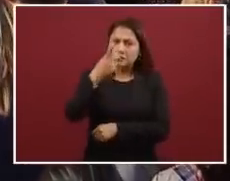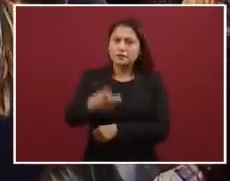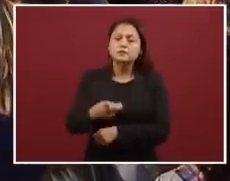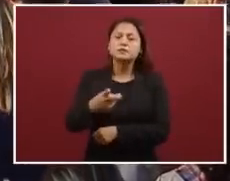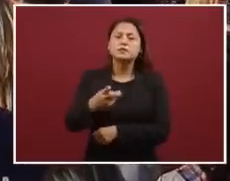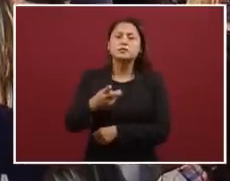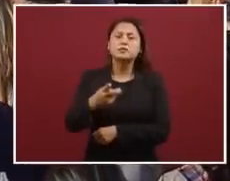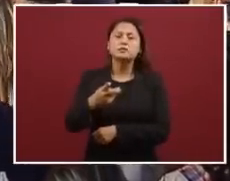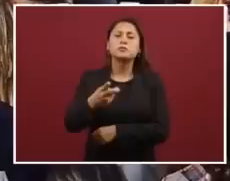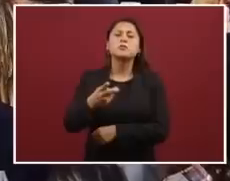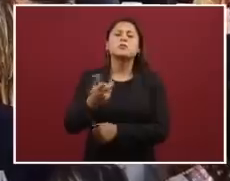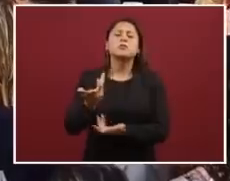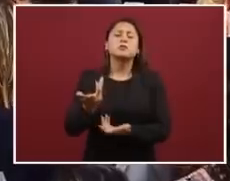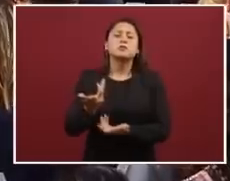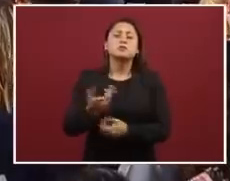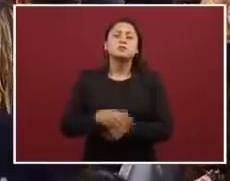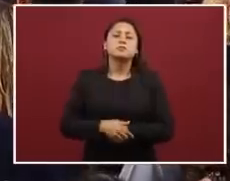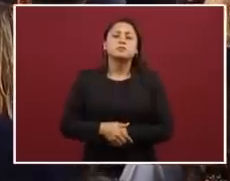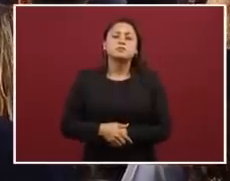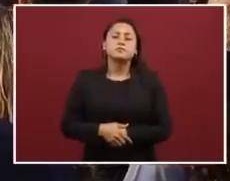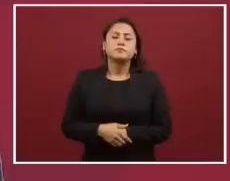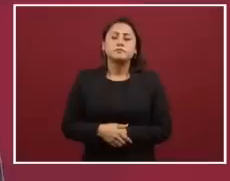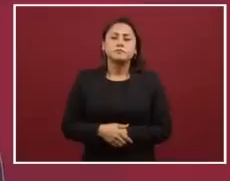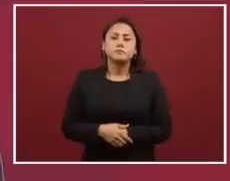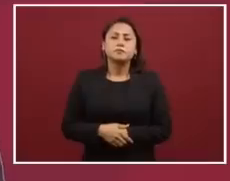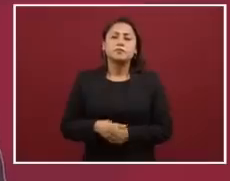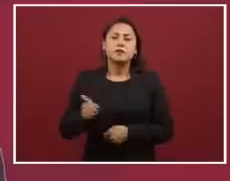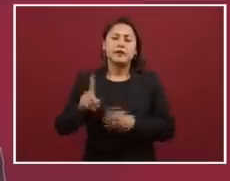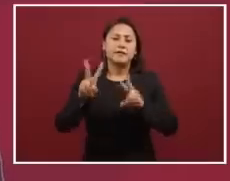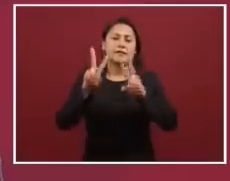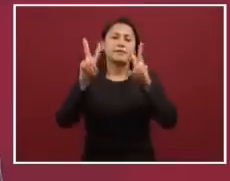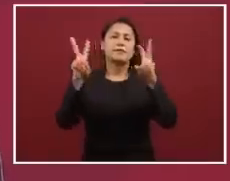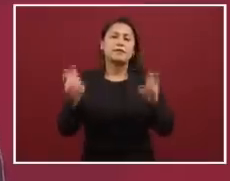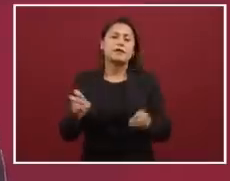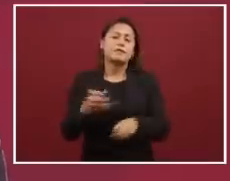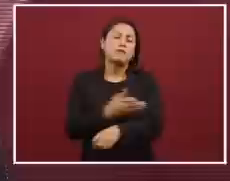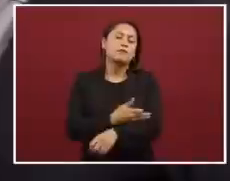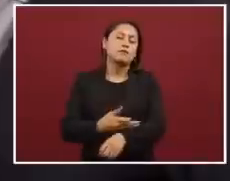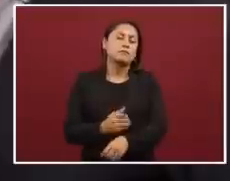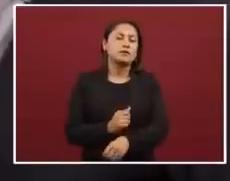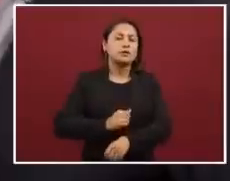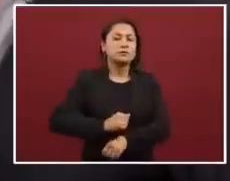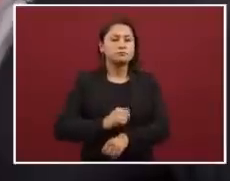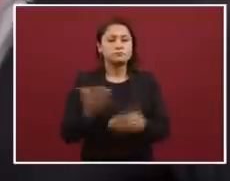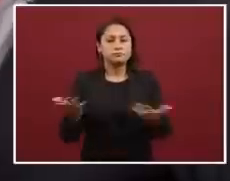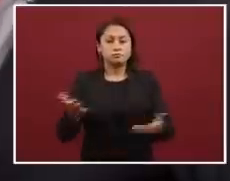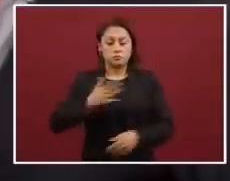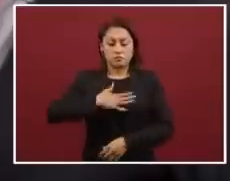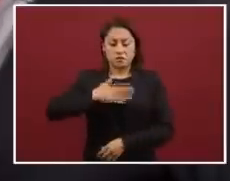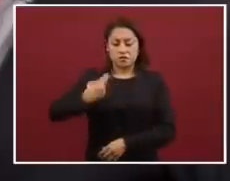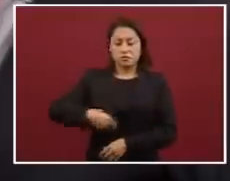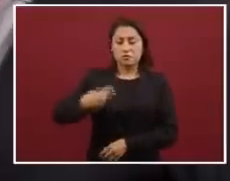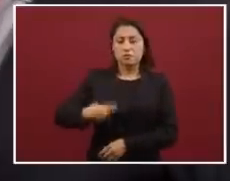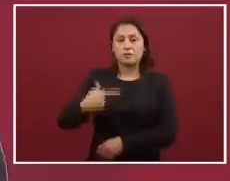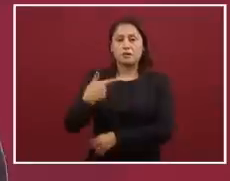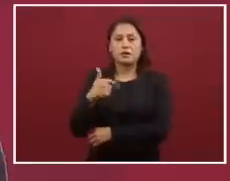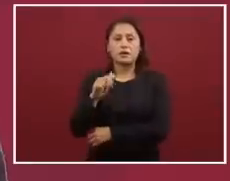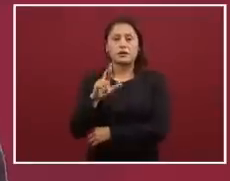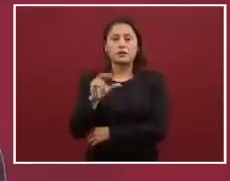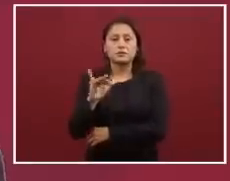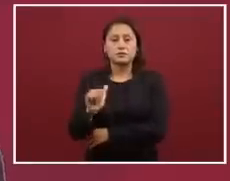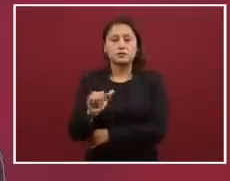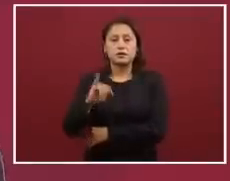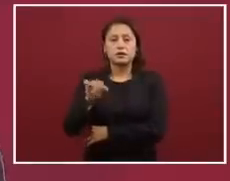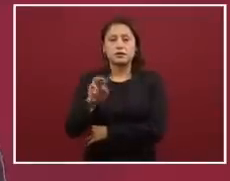planteó sobre la cuestión de nepotismo. Mis apellidos son García Jiménez y aquí se habló de un Guerrero